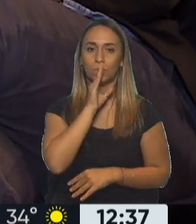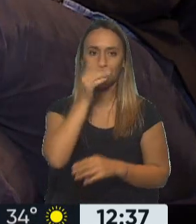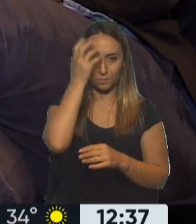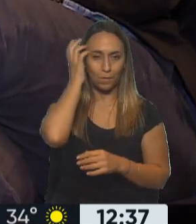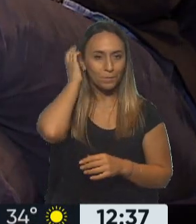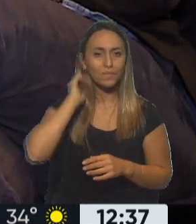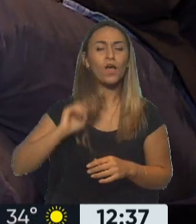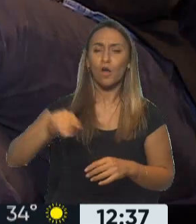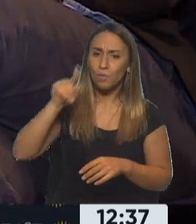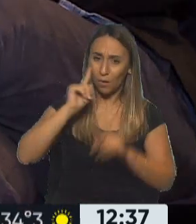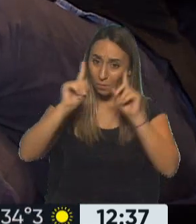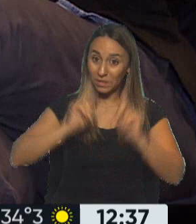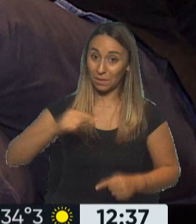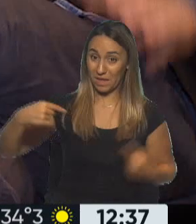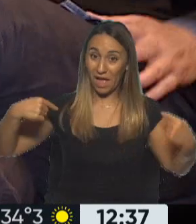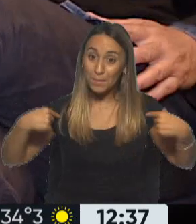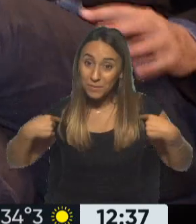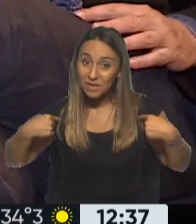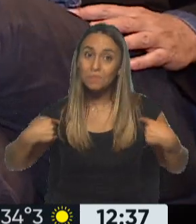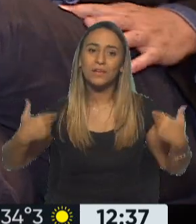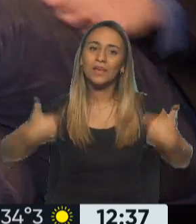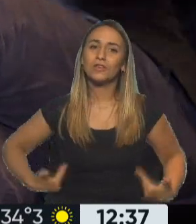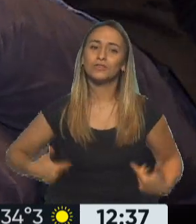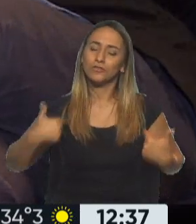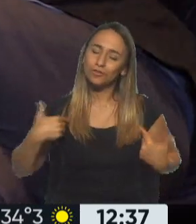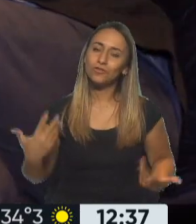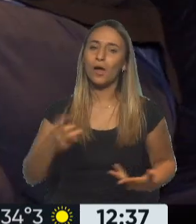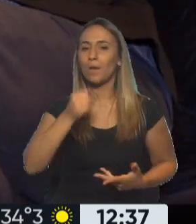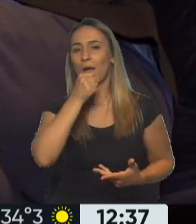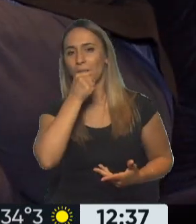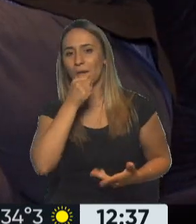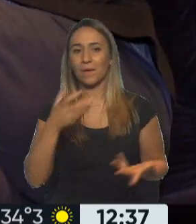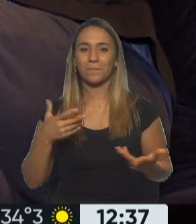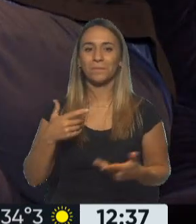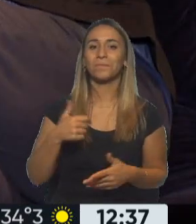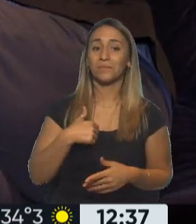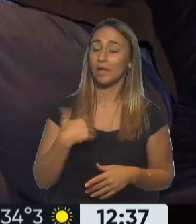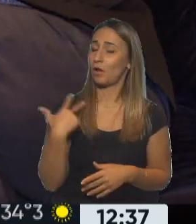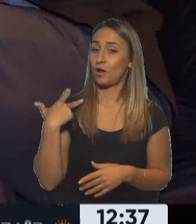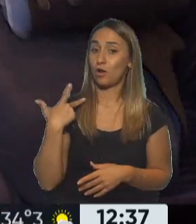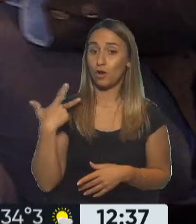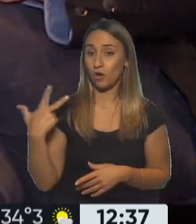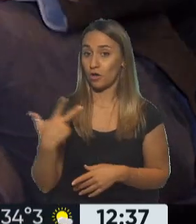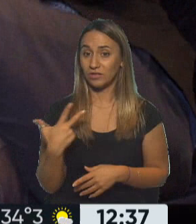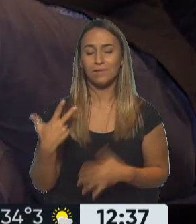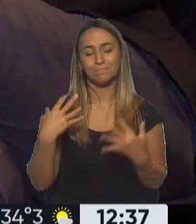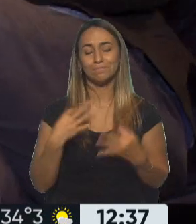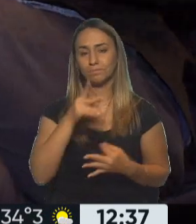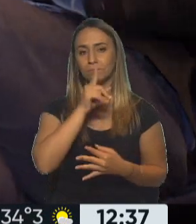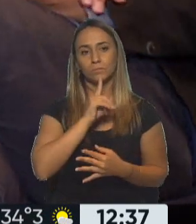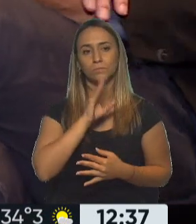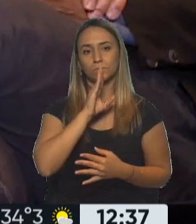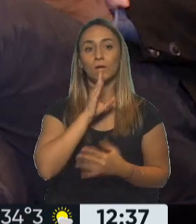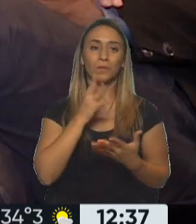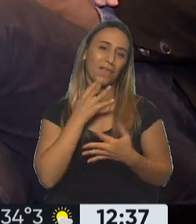micrófono lo tiene mí, Mike. Vos escuchame a mí porque yo tengo acá el poder. Como bien decís, estamos serios porque